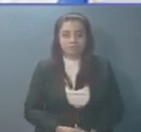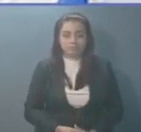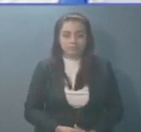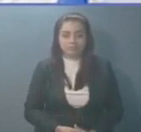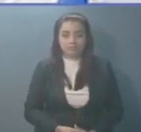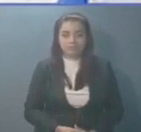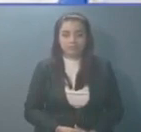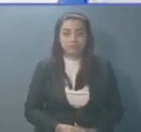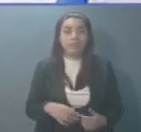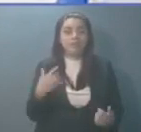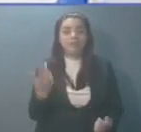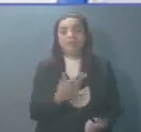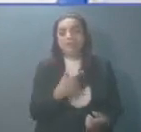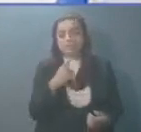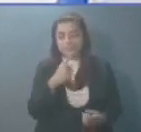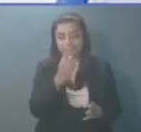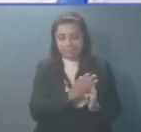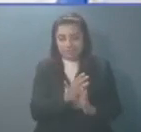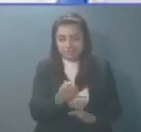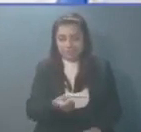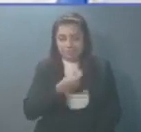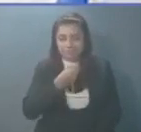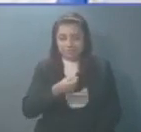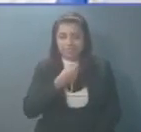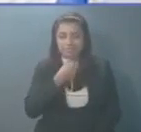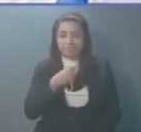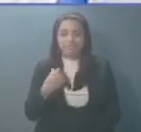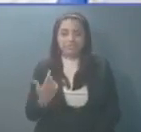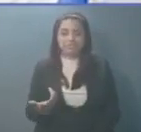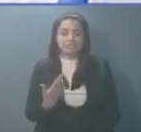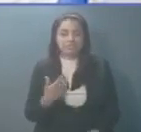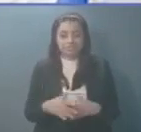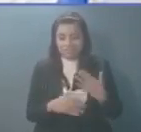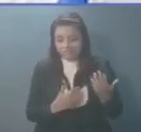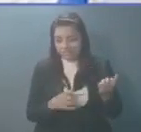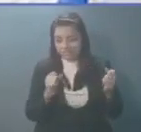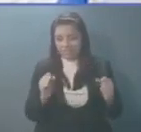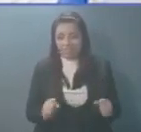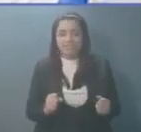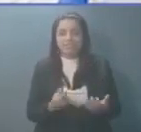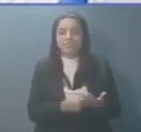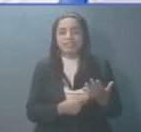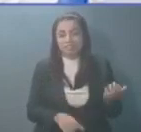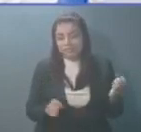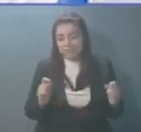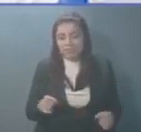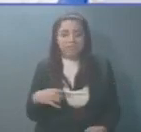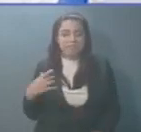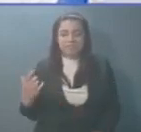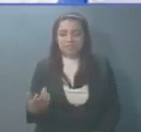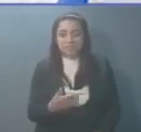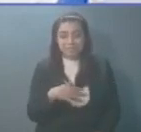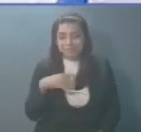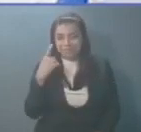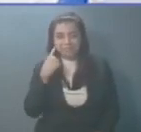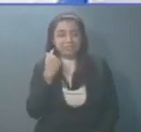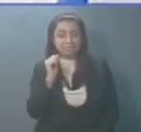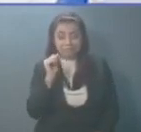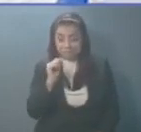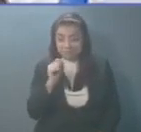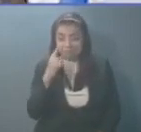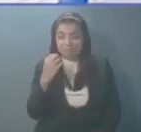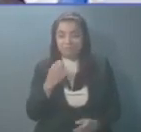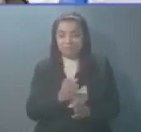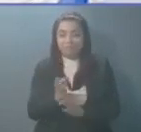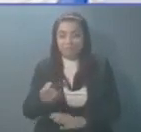Eso no es periodismo. Por muy incómodo que quiera ser, eso no es periodismo.